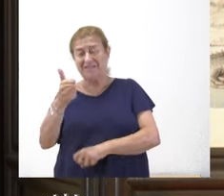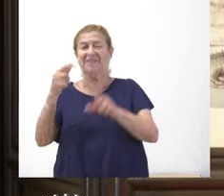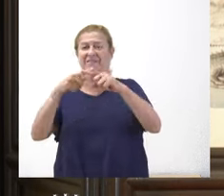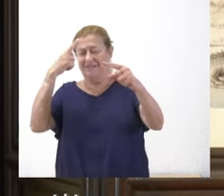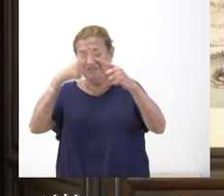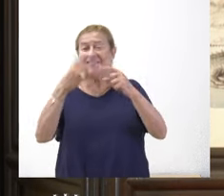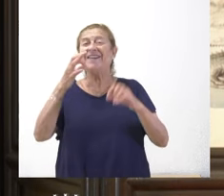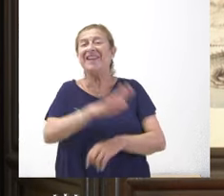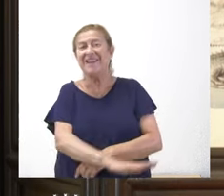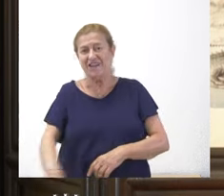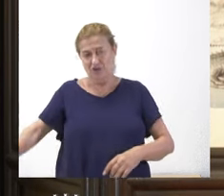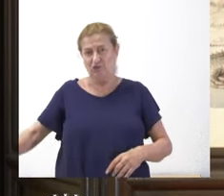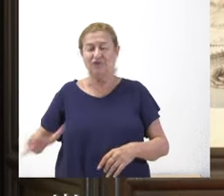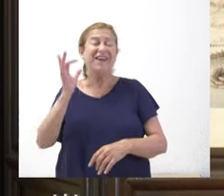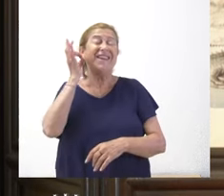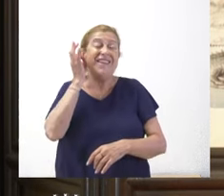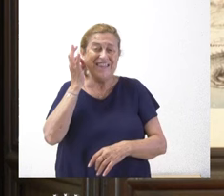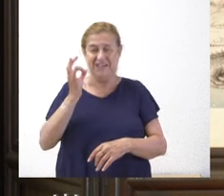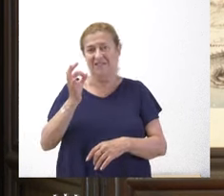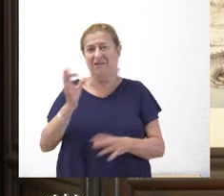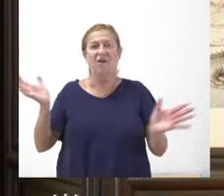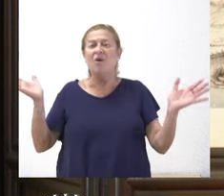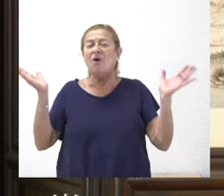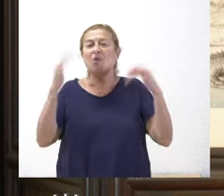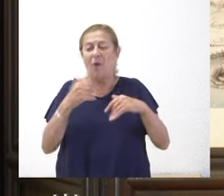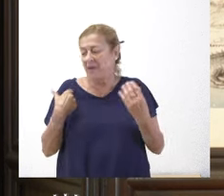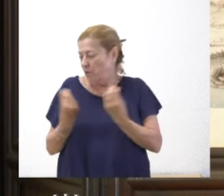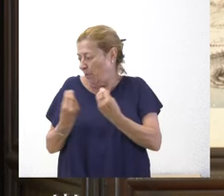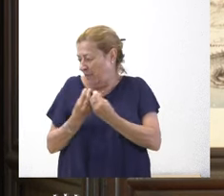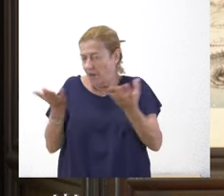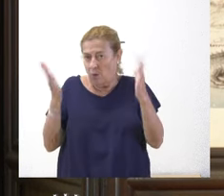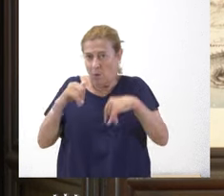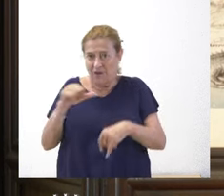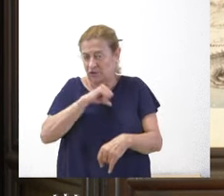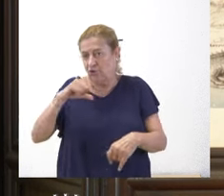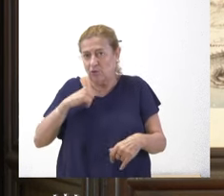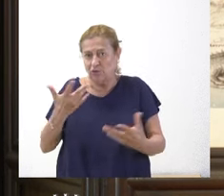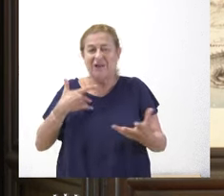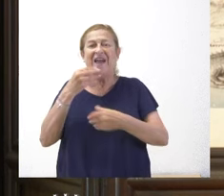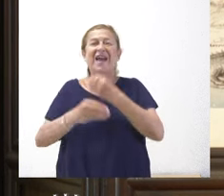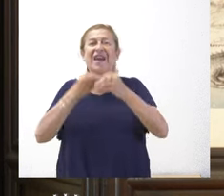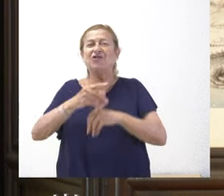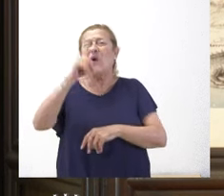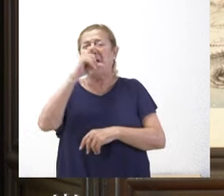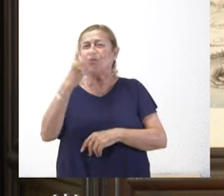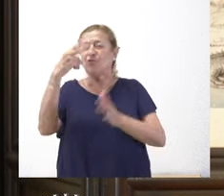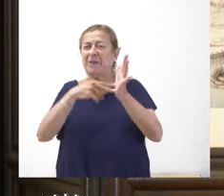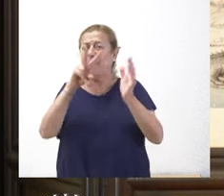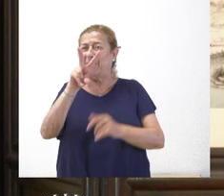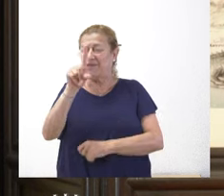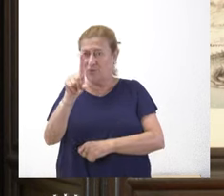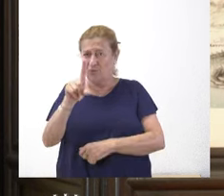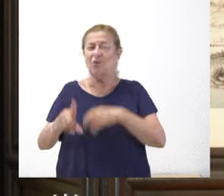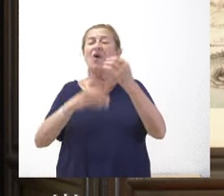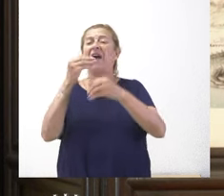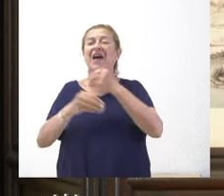niños de niñas que no tienen compañía lo hemos hecho en el año 21 lo hemos